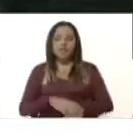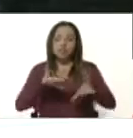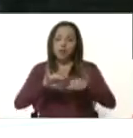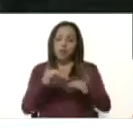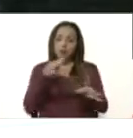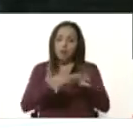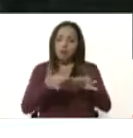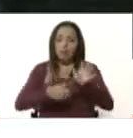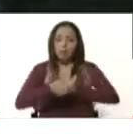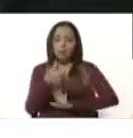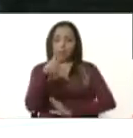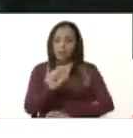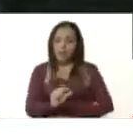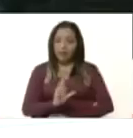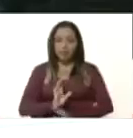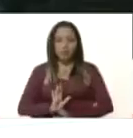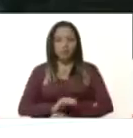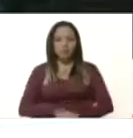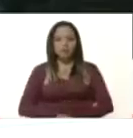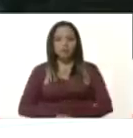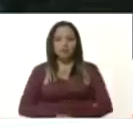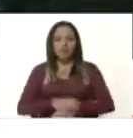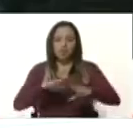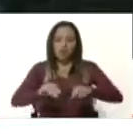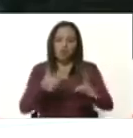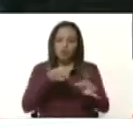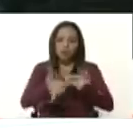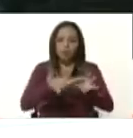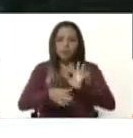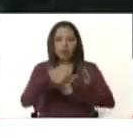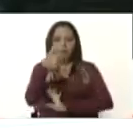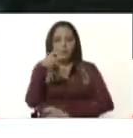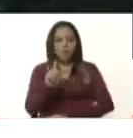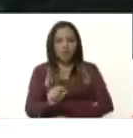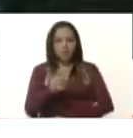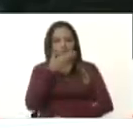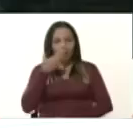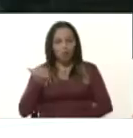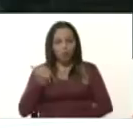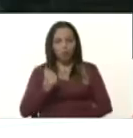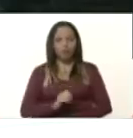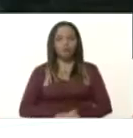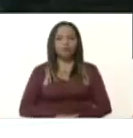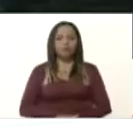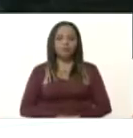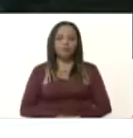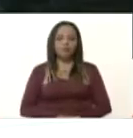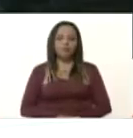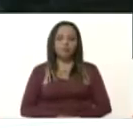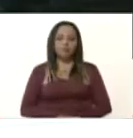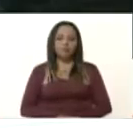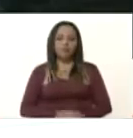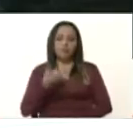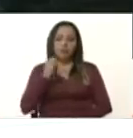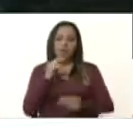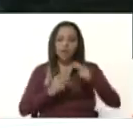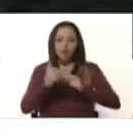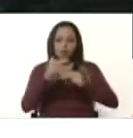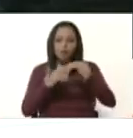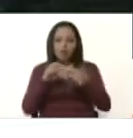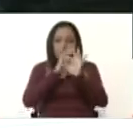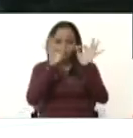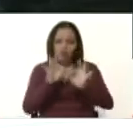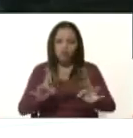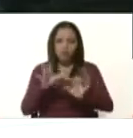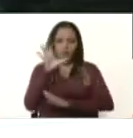es más barato. Esa es la consigna. Si lo compra en Petro, es más barato y mejor. Estamos construyendo un nuevo país.